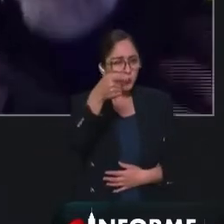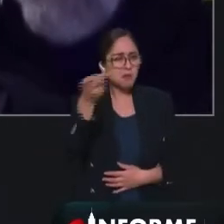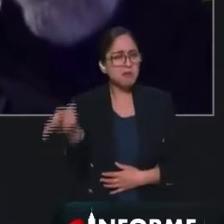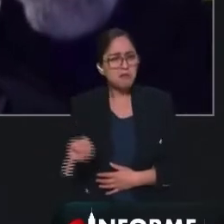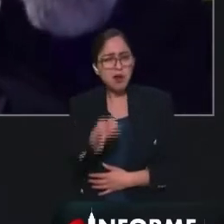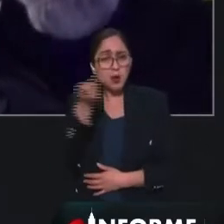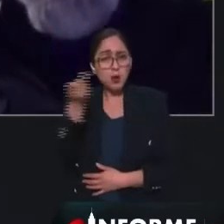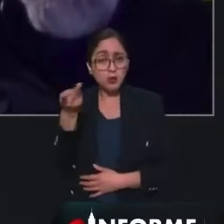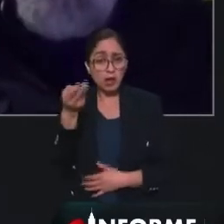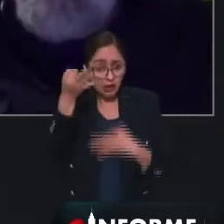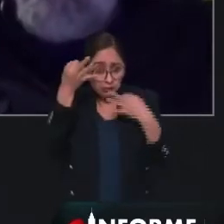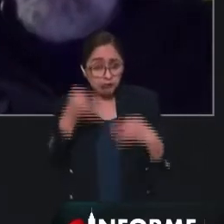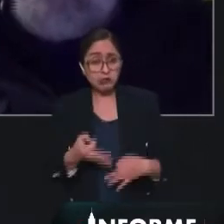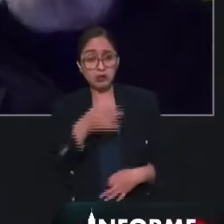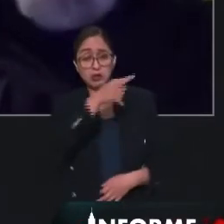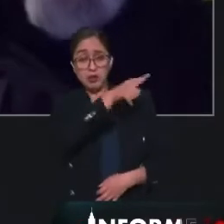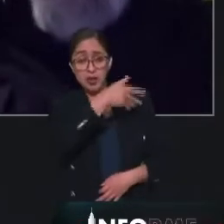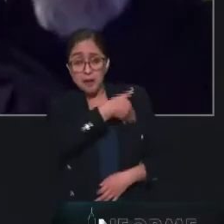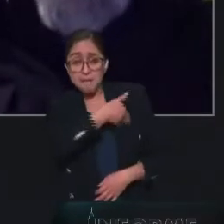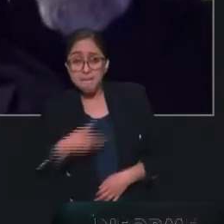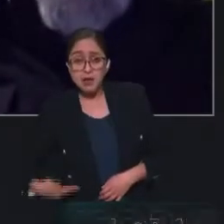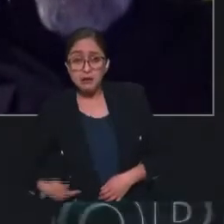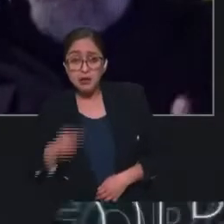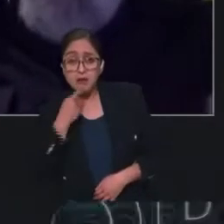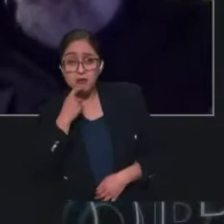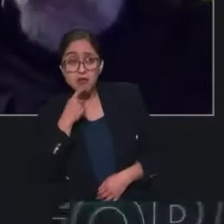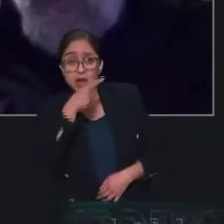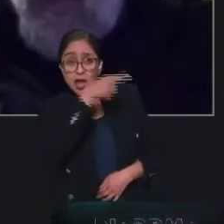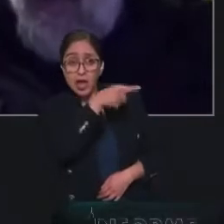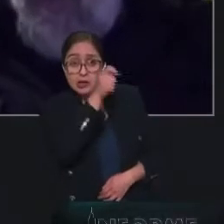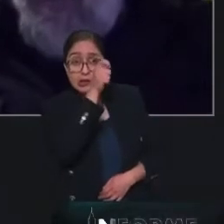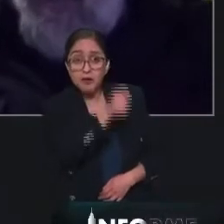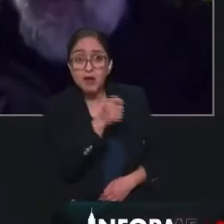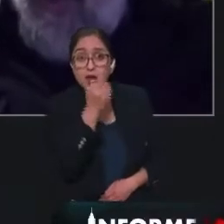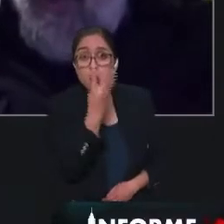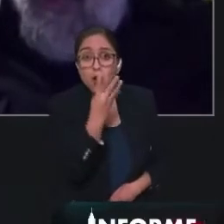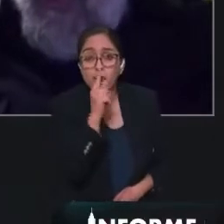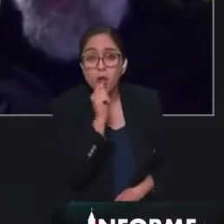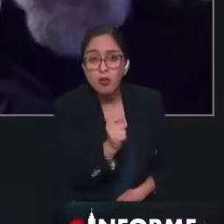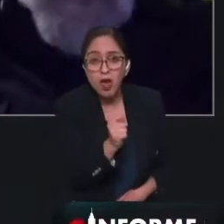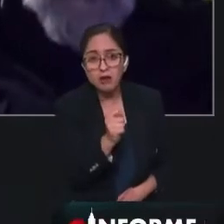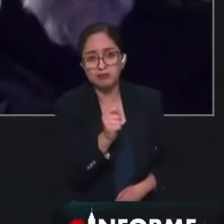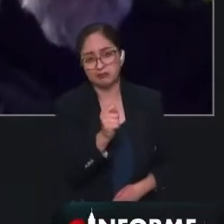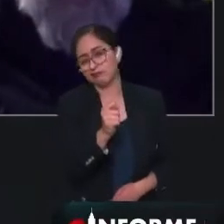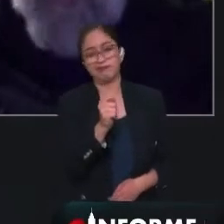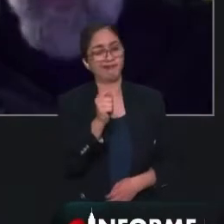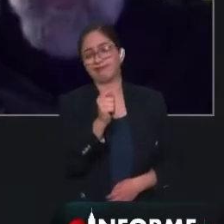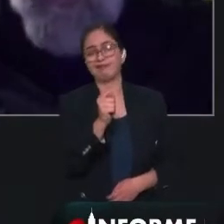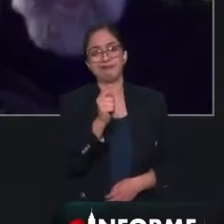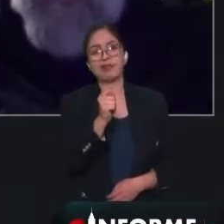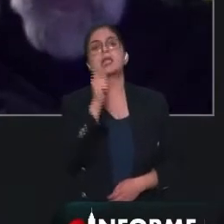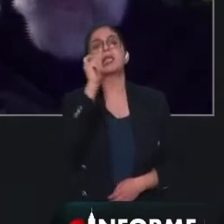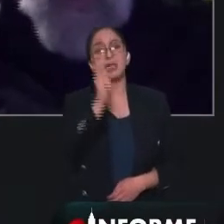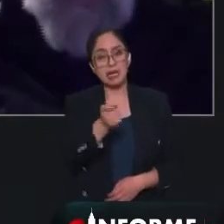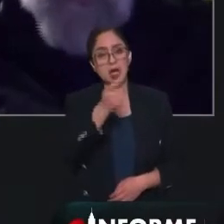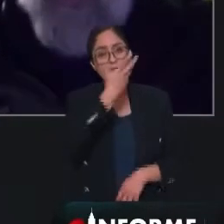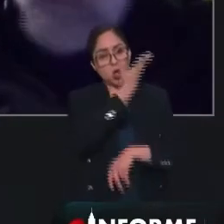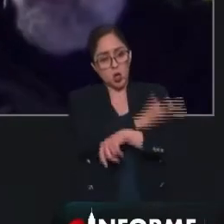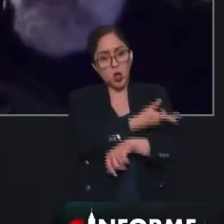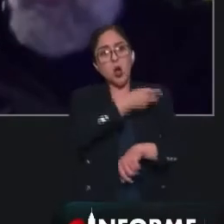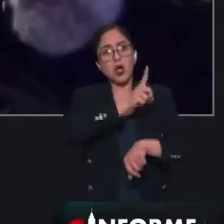Obrador es la 4T? Pues no, la 4T está coordinada por la presidencia,